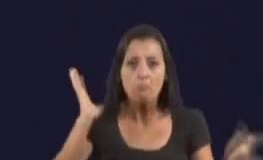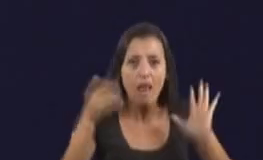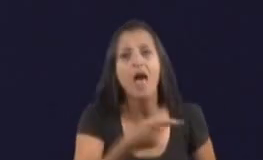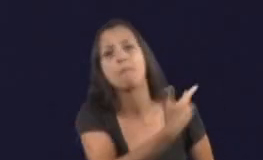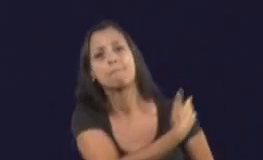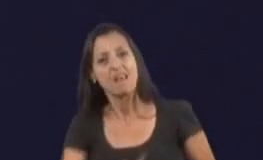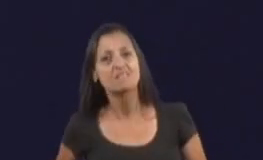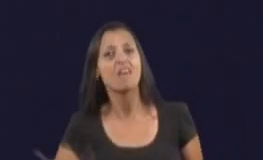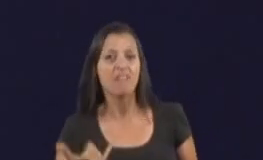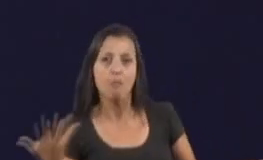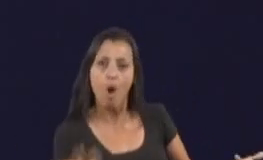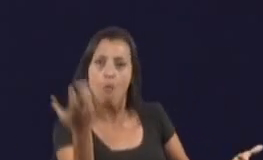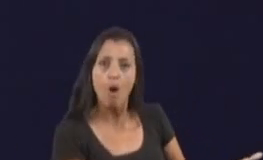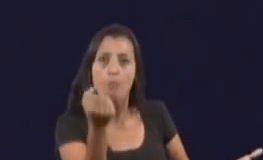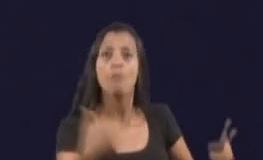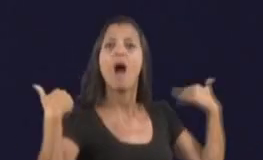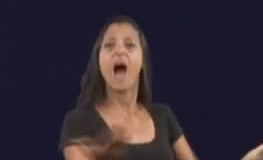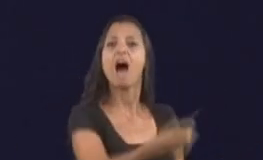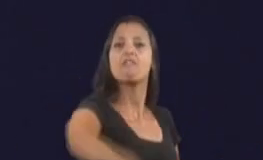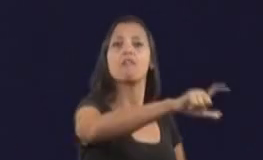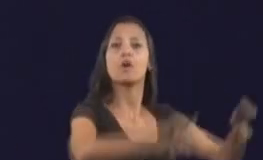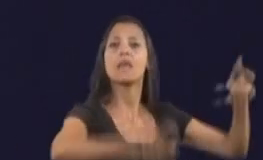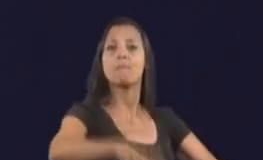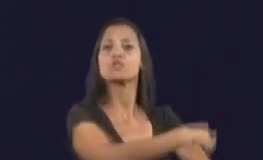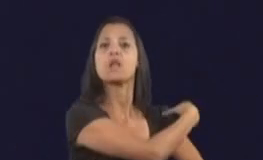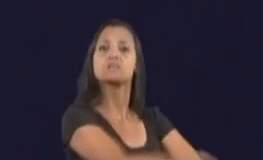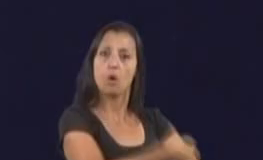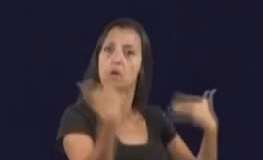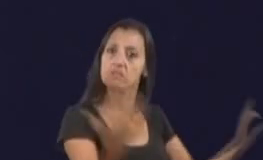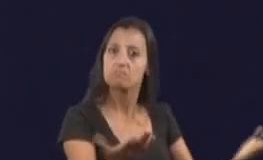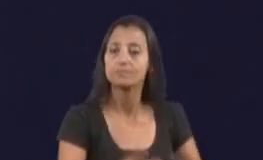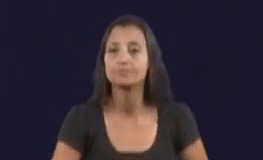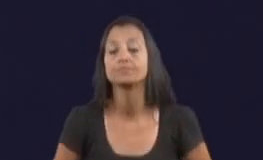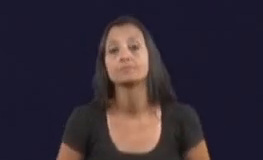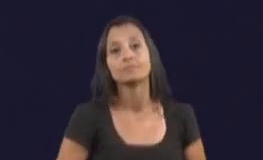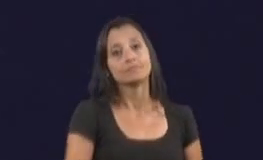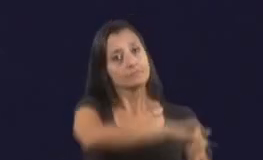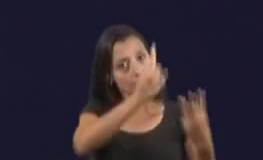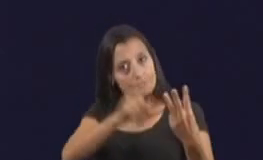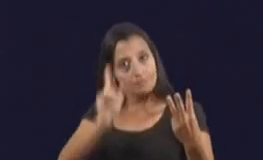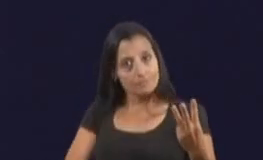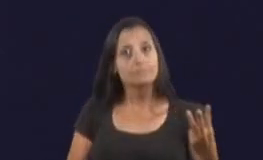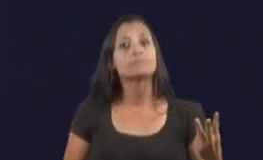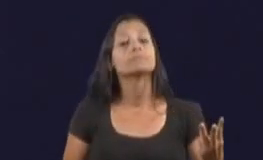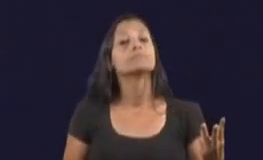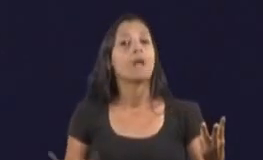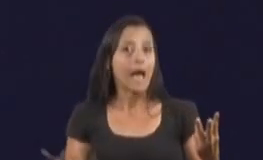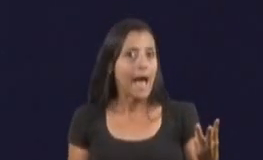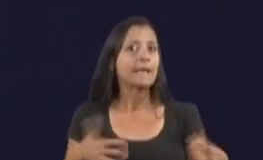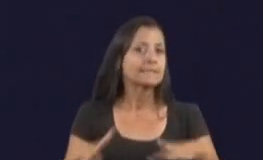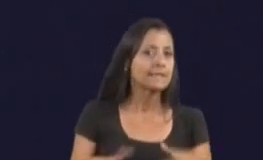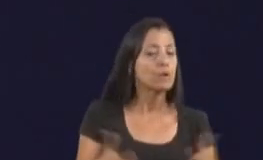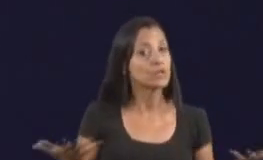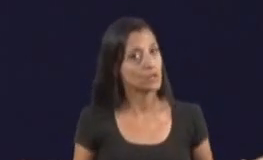está haciendo por los pobres. En otro orden de cosas, y dentro de los hechos lamentables